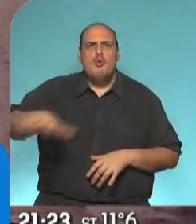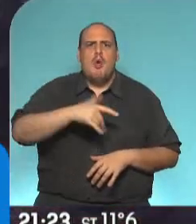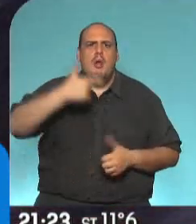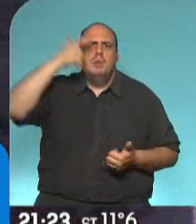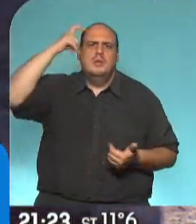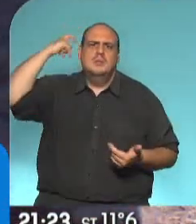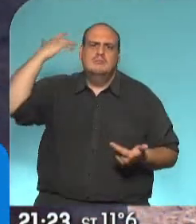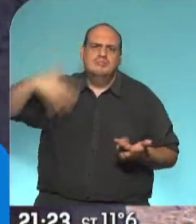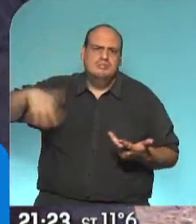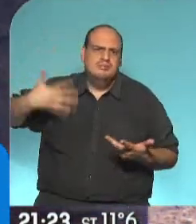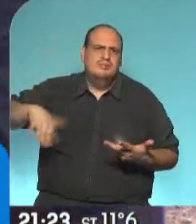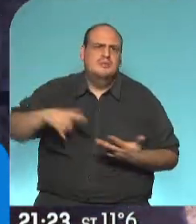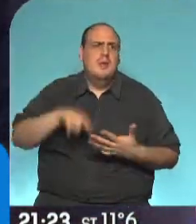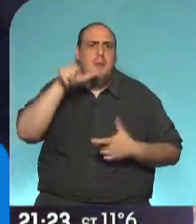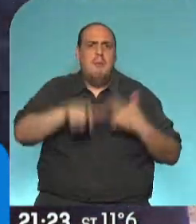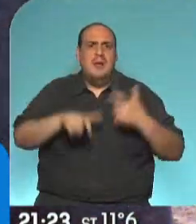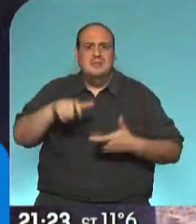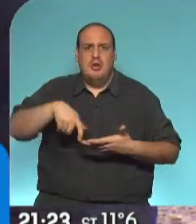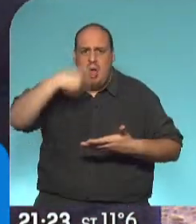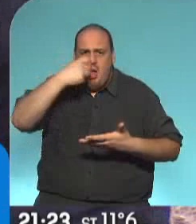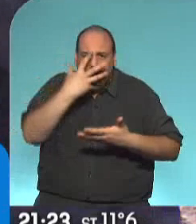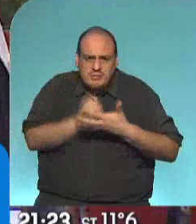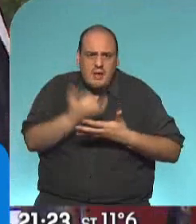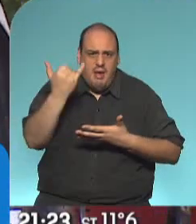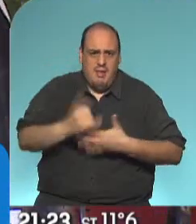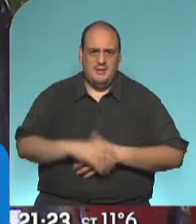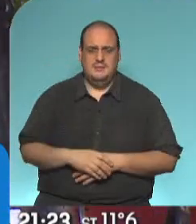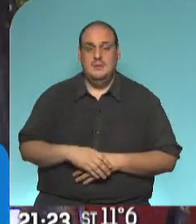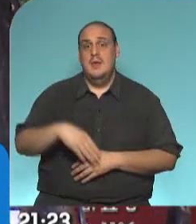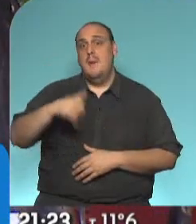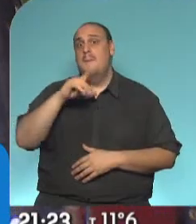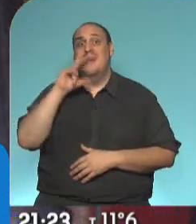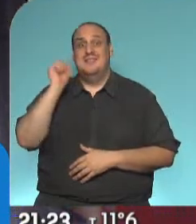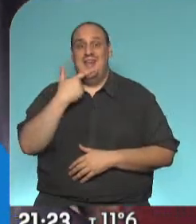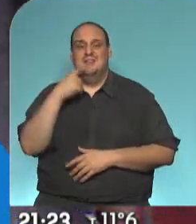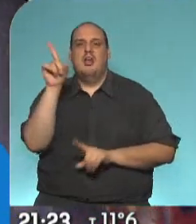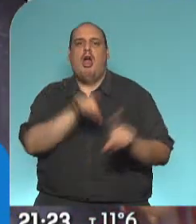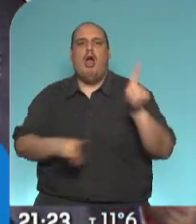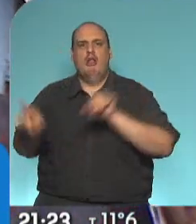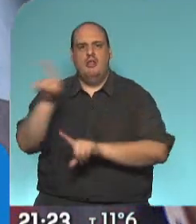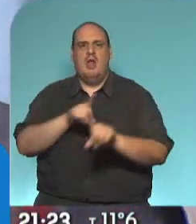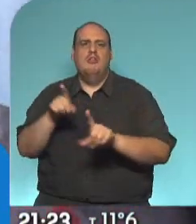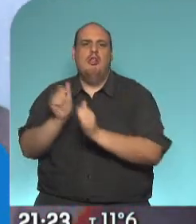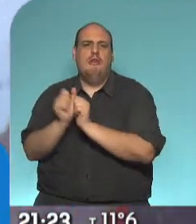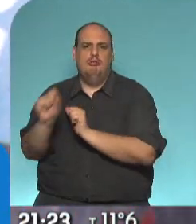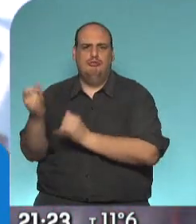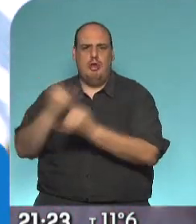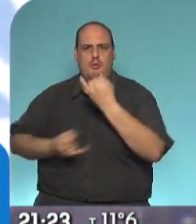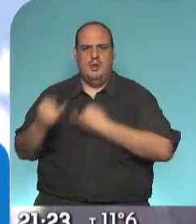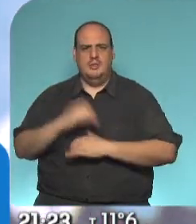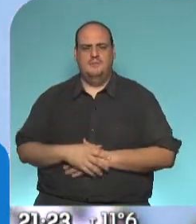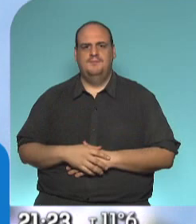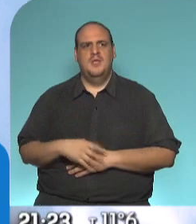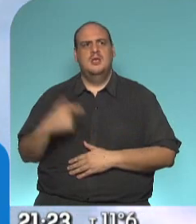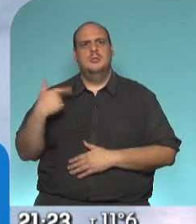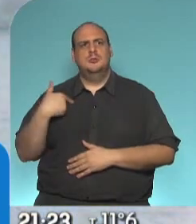para acompañar a aquellas personas que sufren problemas con las drogas. Matías es coordinador del centro y nos cuenta su historia. Yo llegué acá